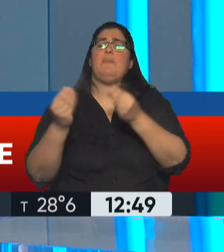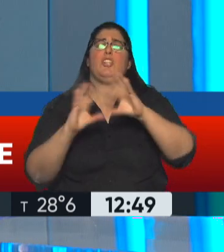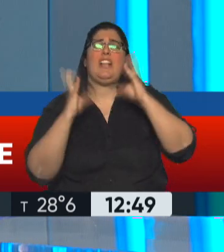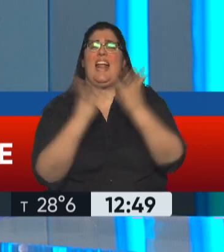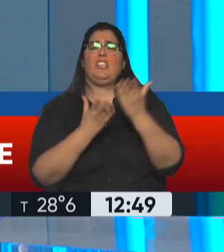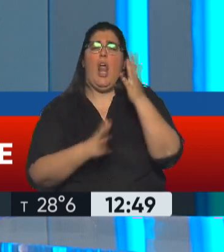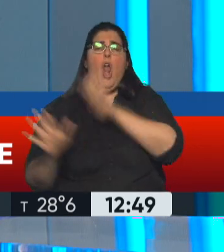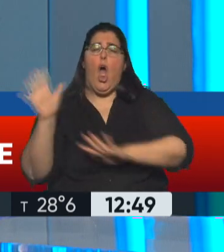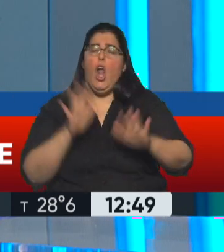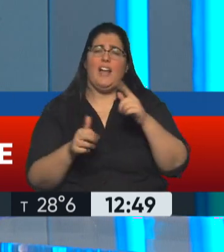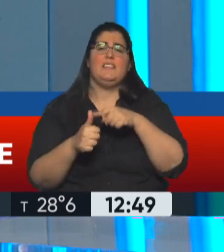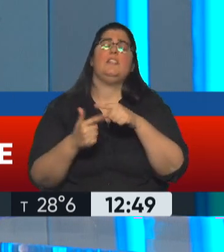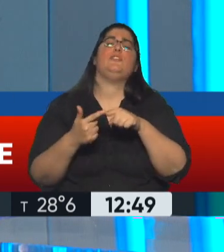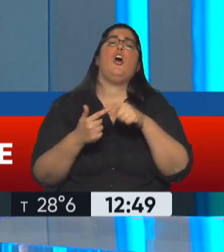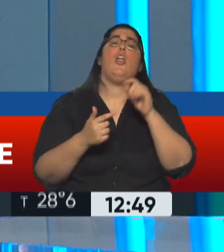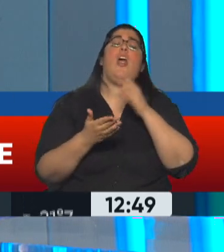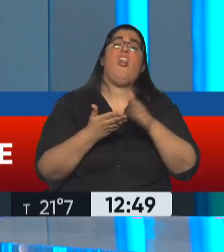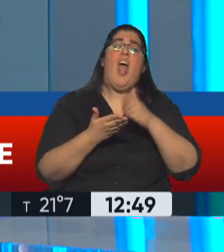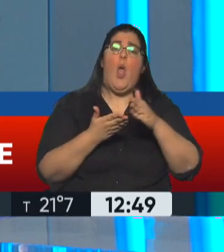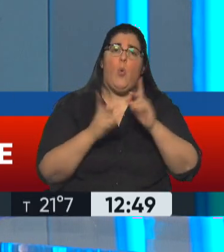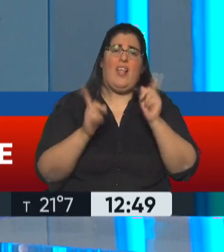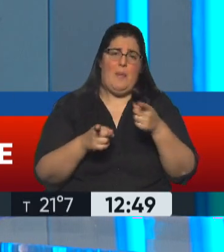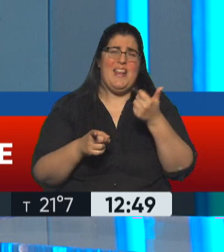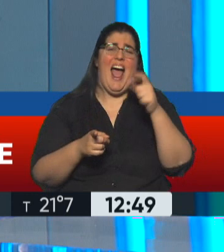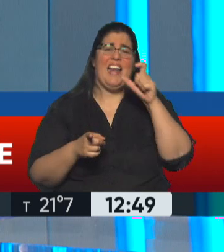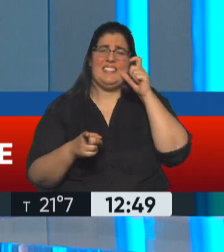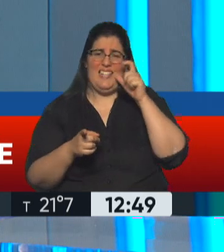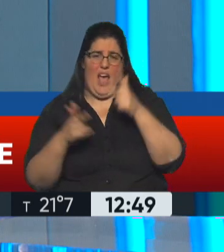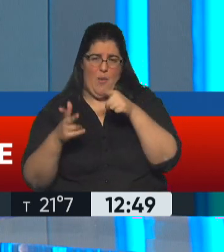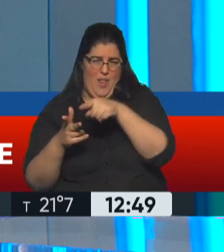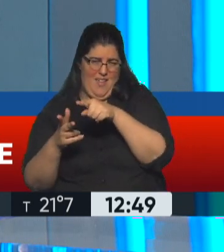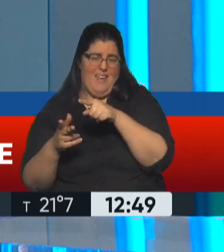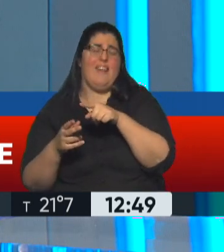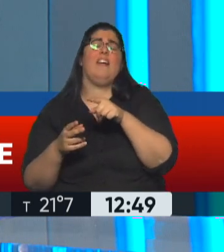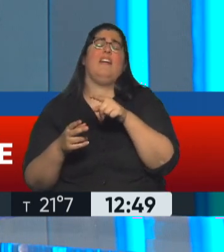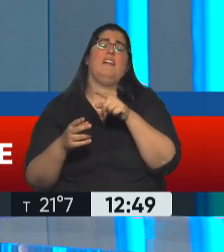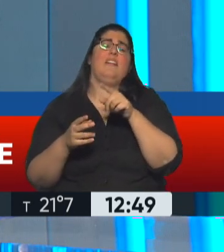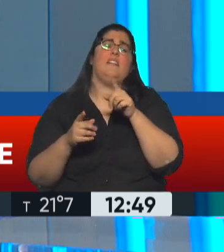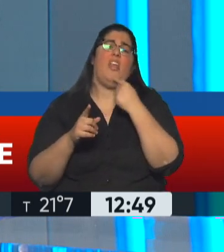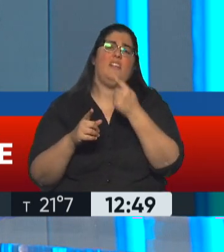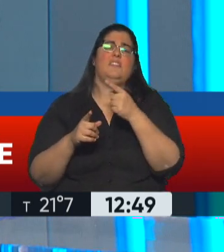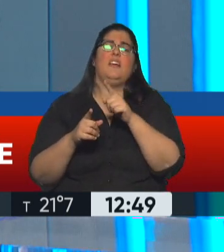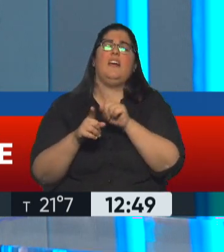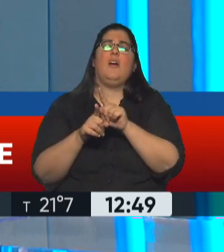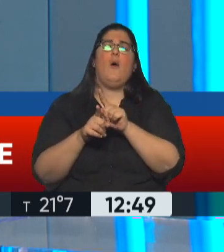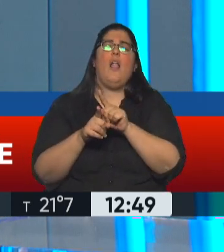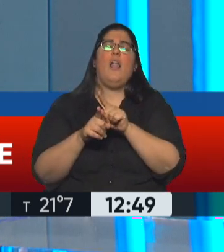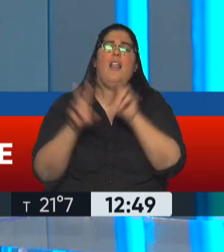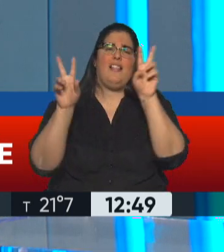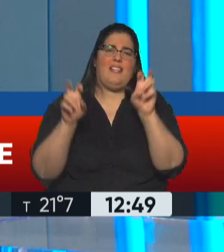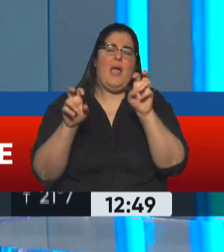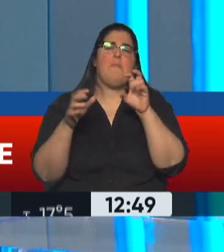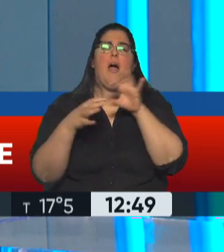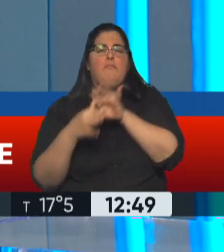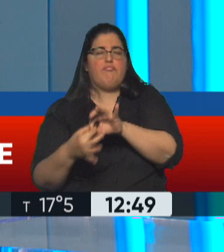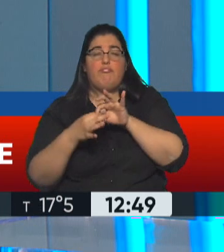tema de la deuda, por el cual también se refirió Luis Arce en términos bastante contundentes del tema de la